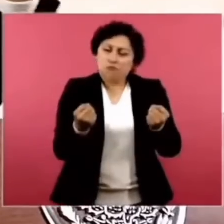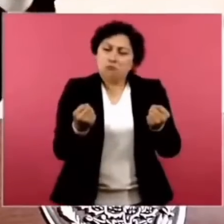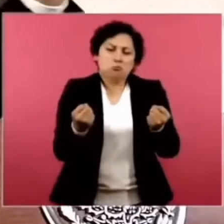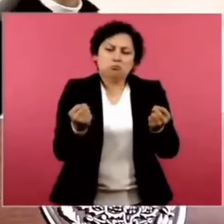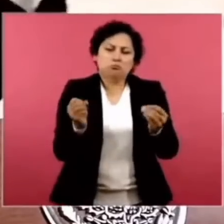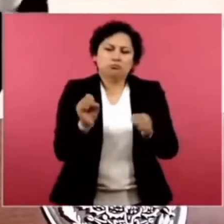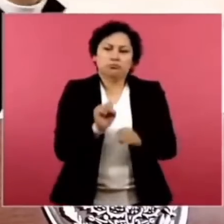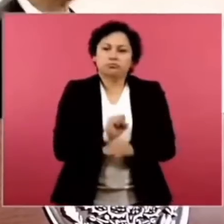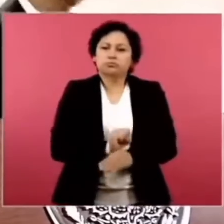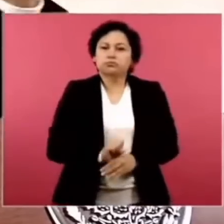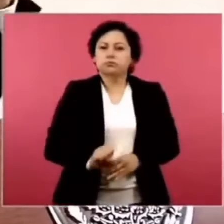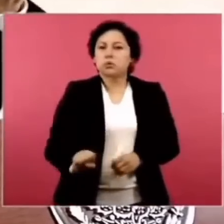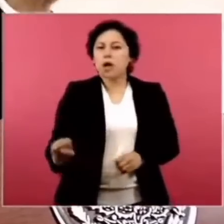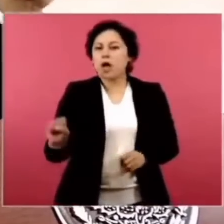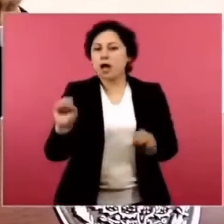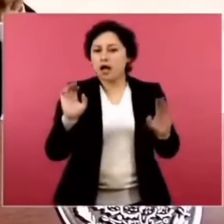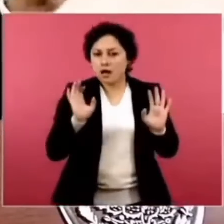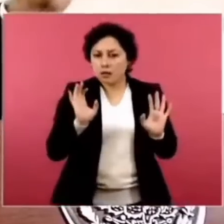Nada más era